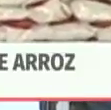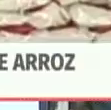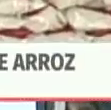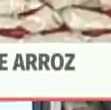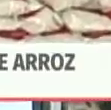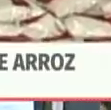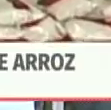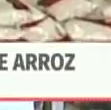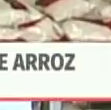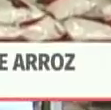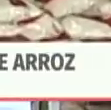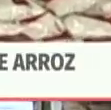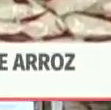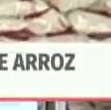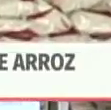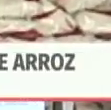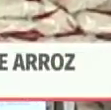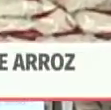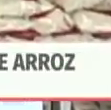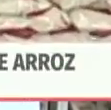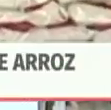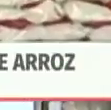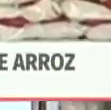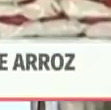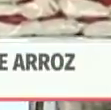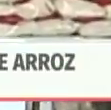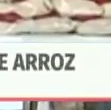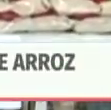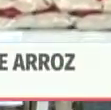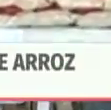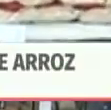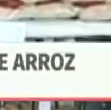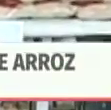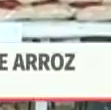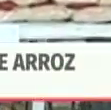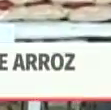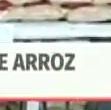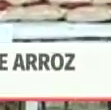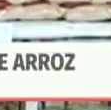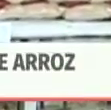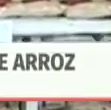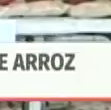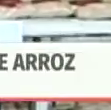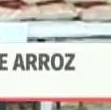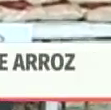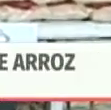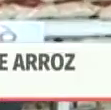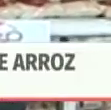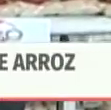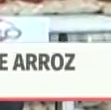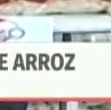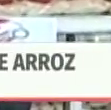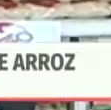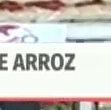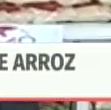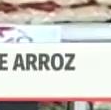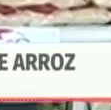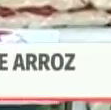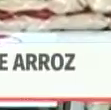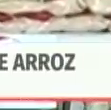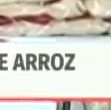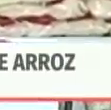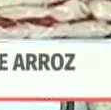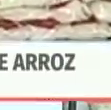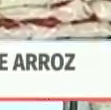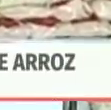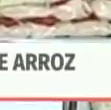que el cual con el esfuerzo en conjunto del gobierno, tanto el gobierno nacional a través de los ministerios, el gobierno